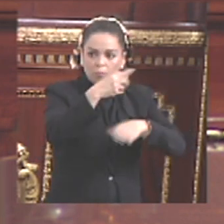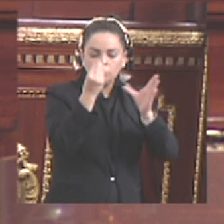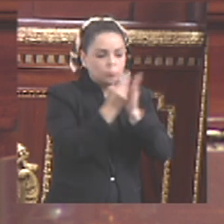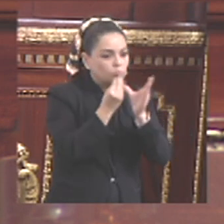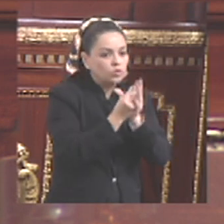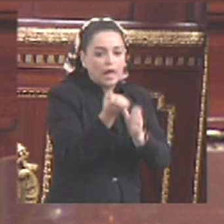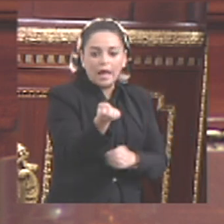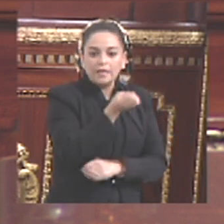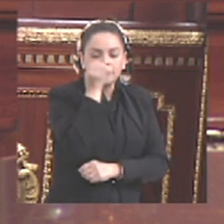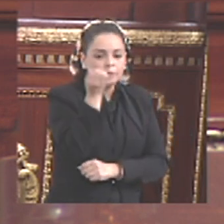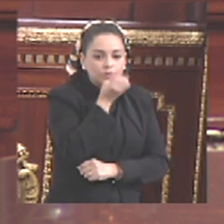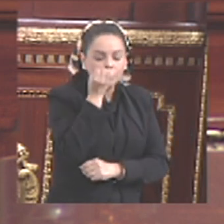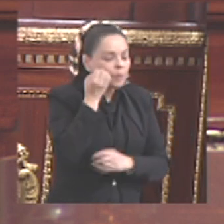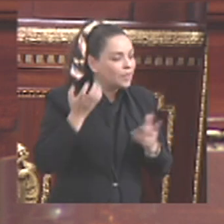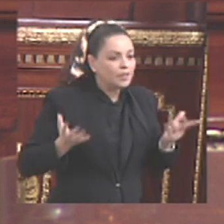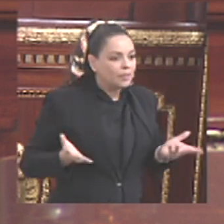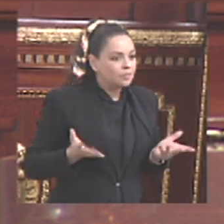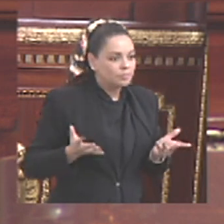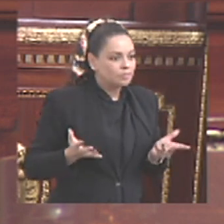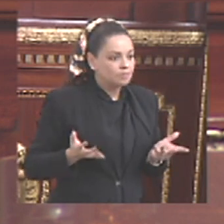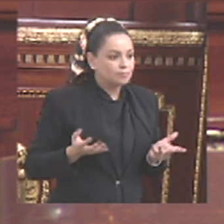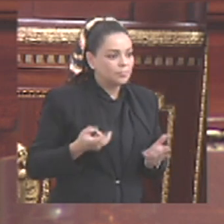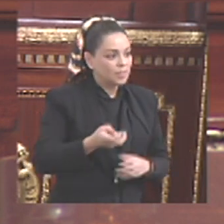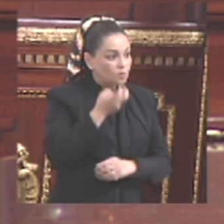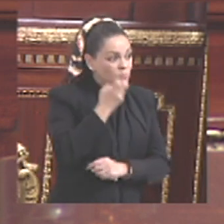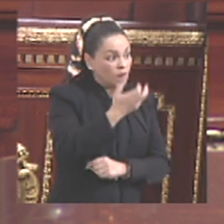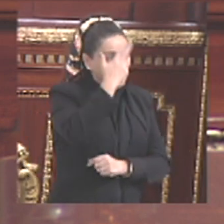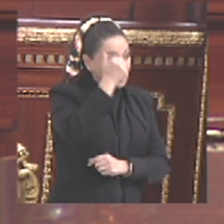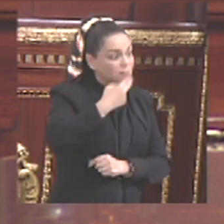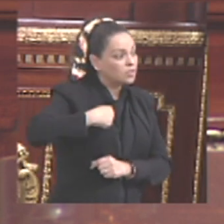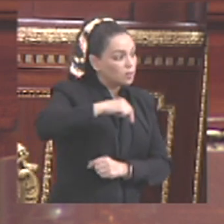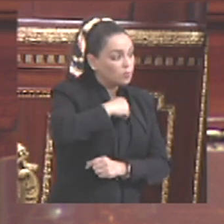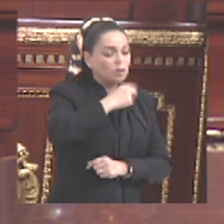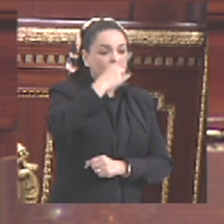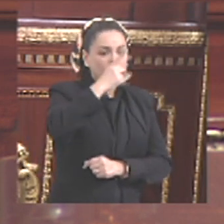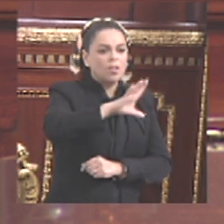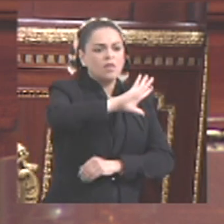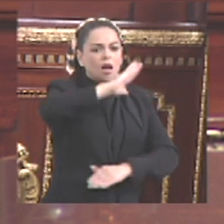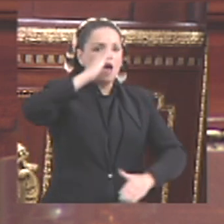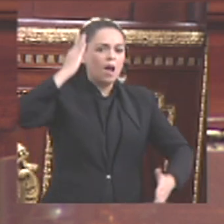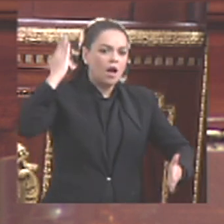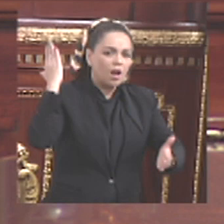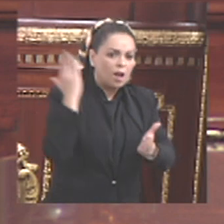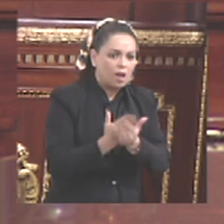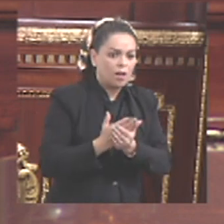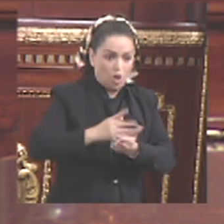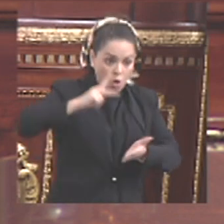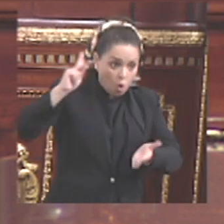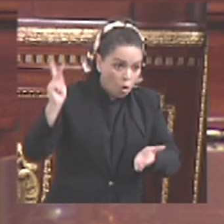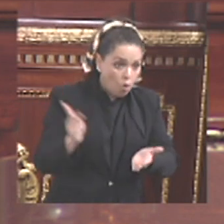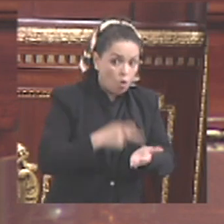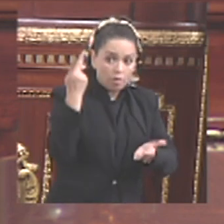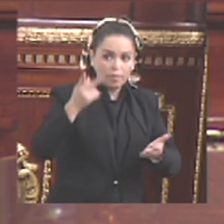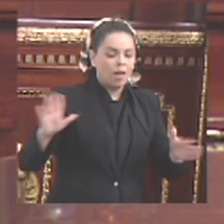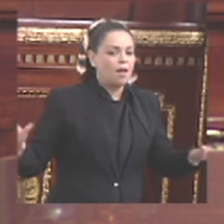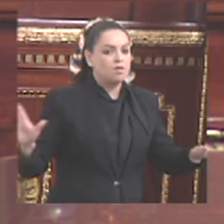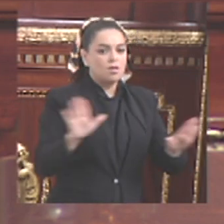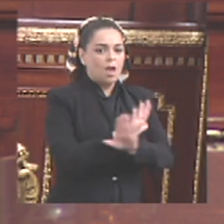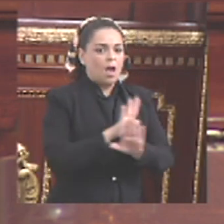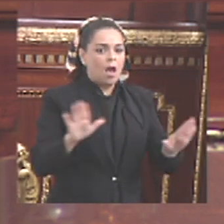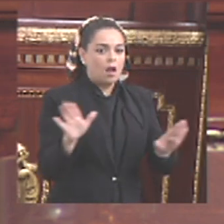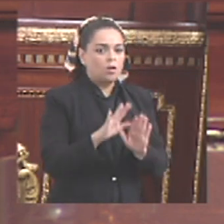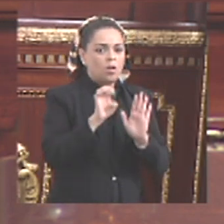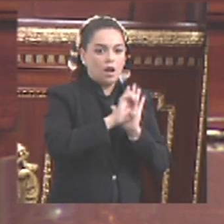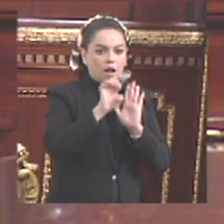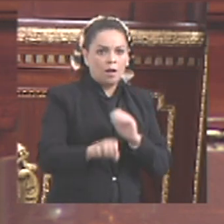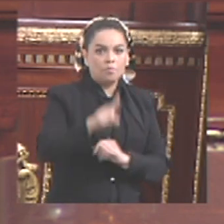académica. Por eso decimos que nunca más una tragedia como la ocurrida en el Colegio Repsam, en